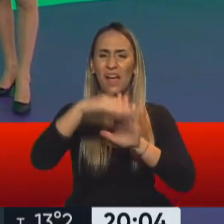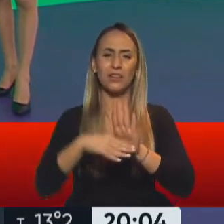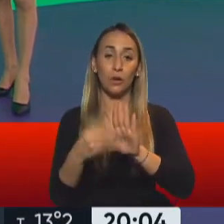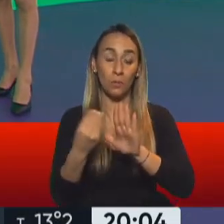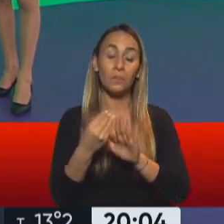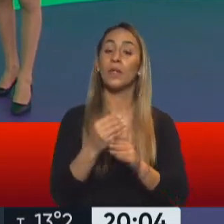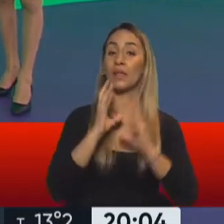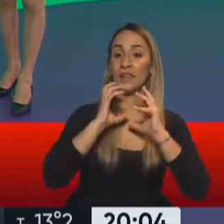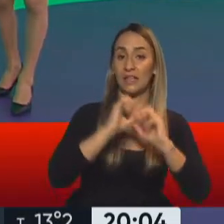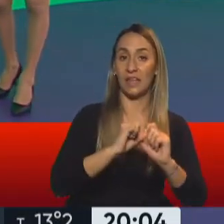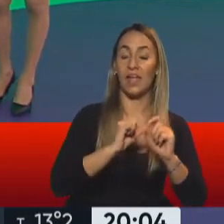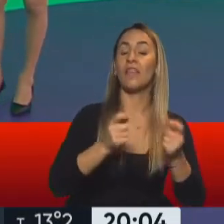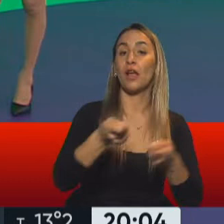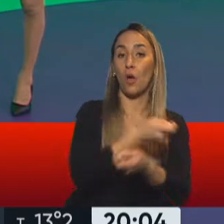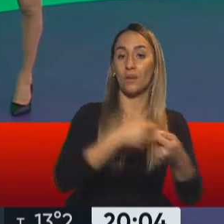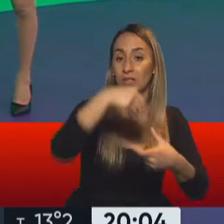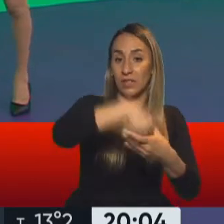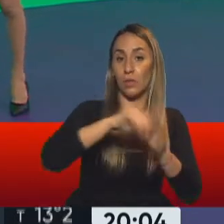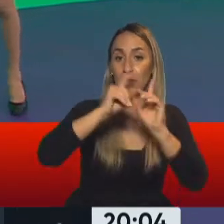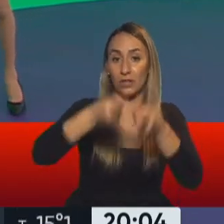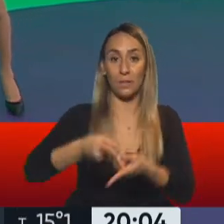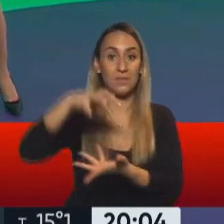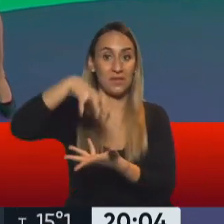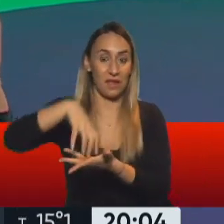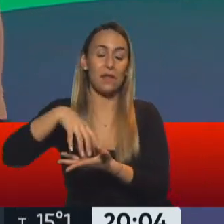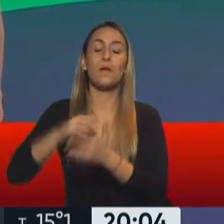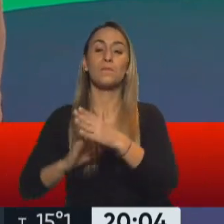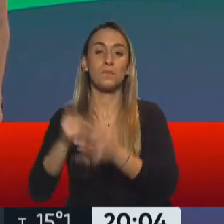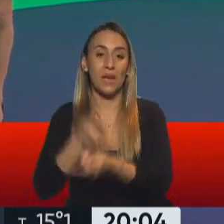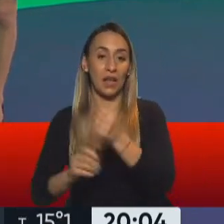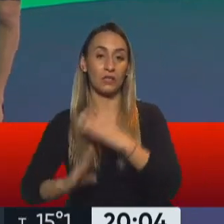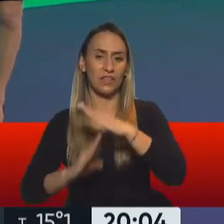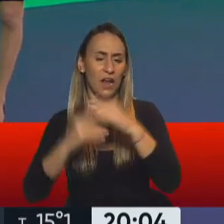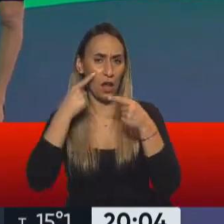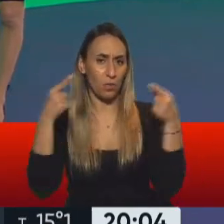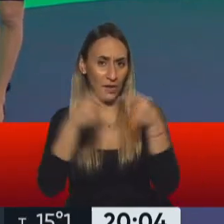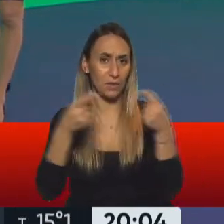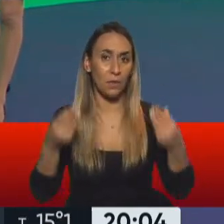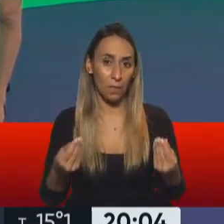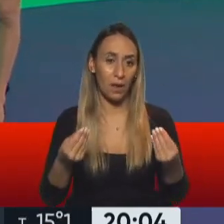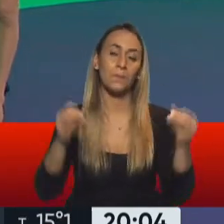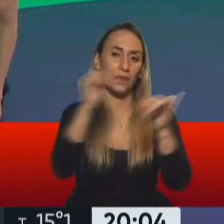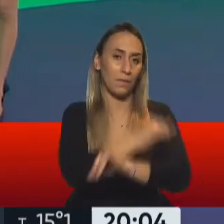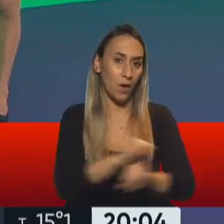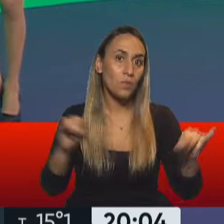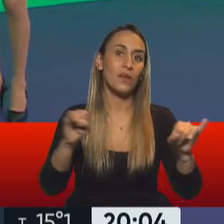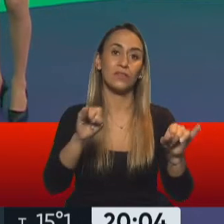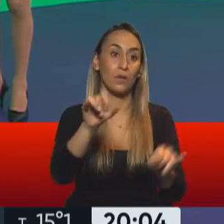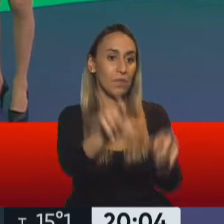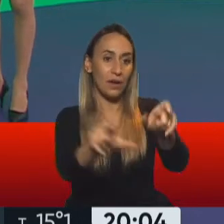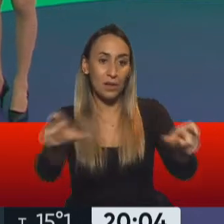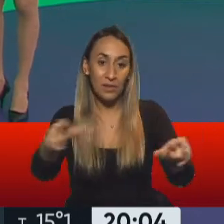pero también el Mercado Central, y su finalidad es precisamente acercar información a las y los consumidores